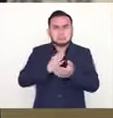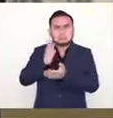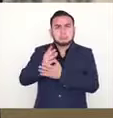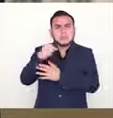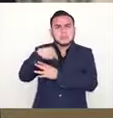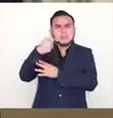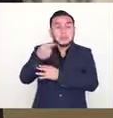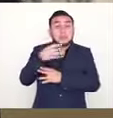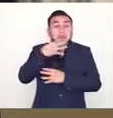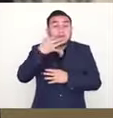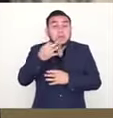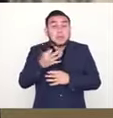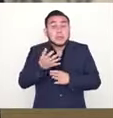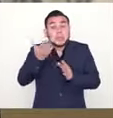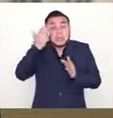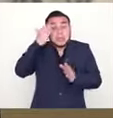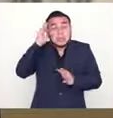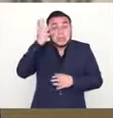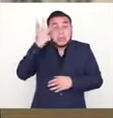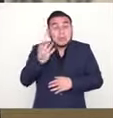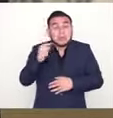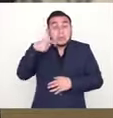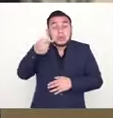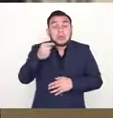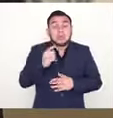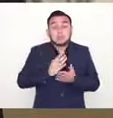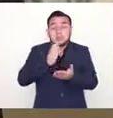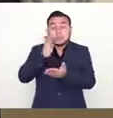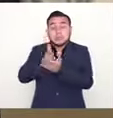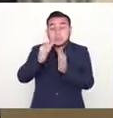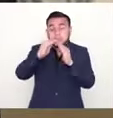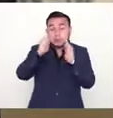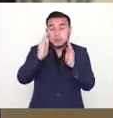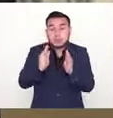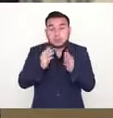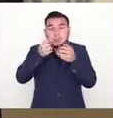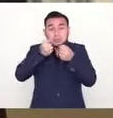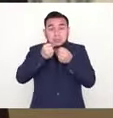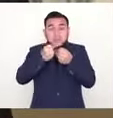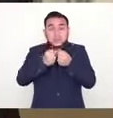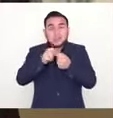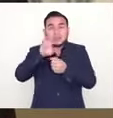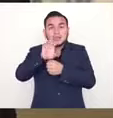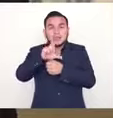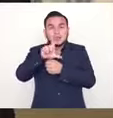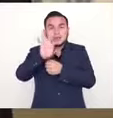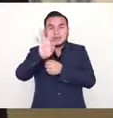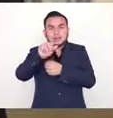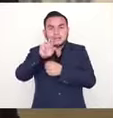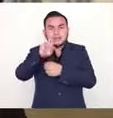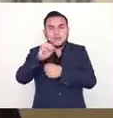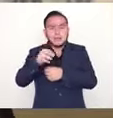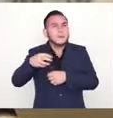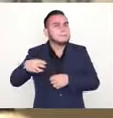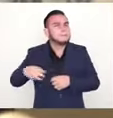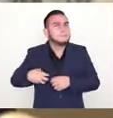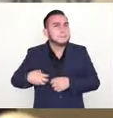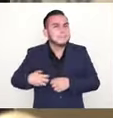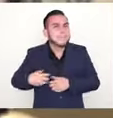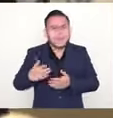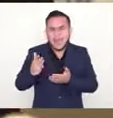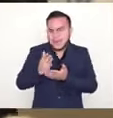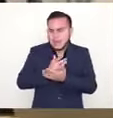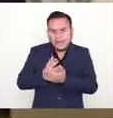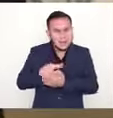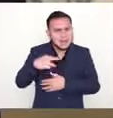me creen mañana porque ya le dije pues escojan ustedes el día y van a ver que el faro mintió y yo puedo decir una cosa el faro no ha logrado probar una de sus